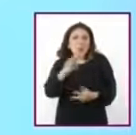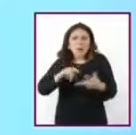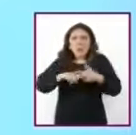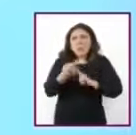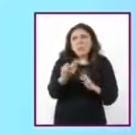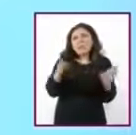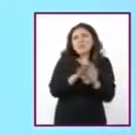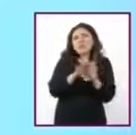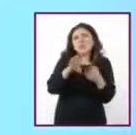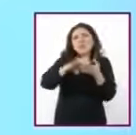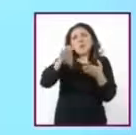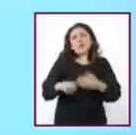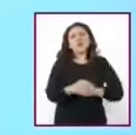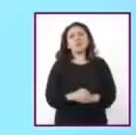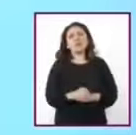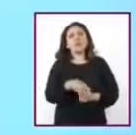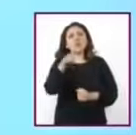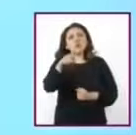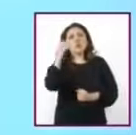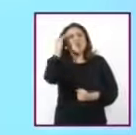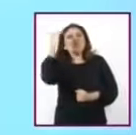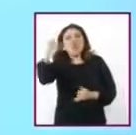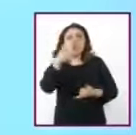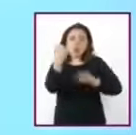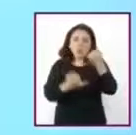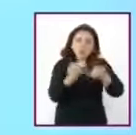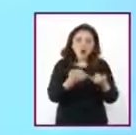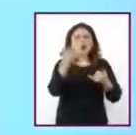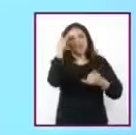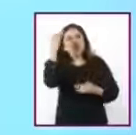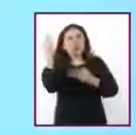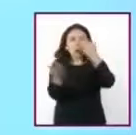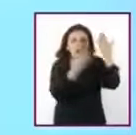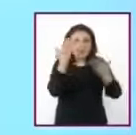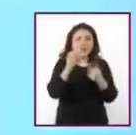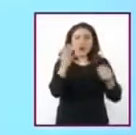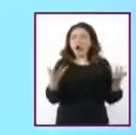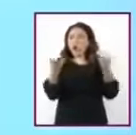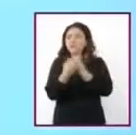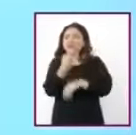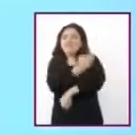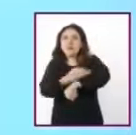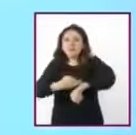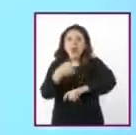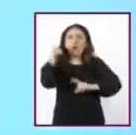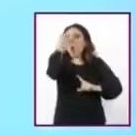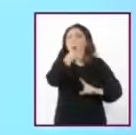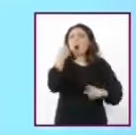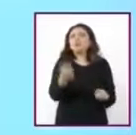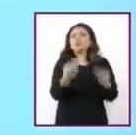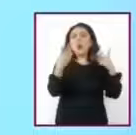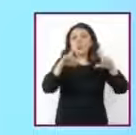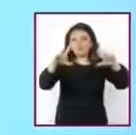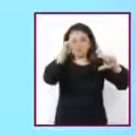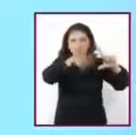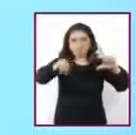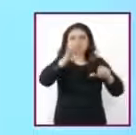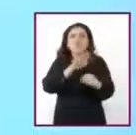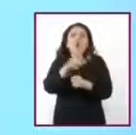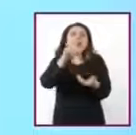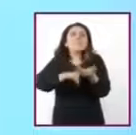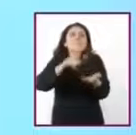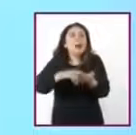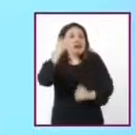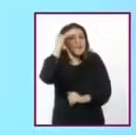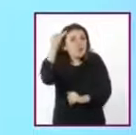comenzar, por ejemplo, con las horas que dedican al juego, al estudio y a la convivencia con sus familias. Les pueden asignar valores